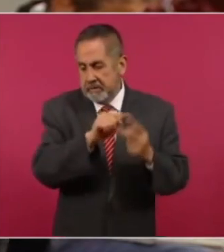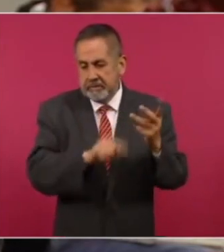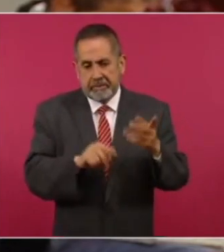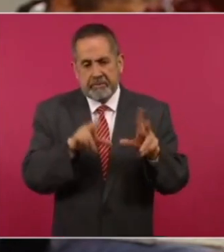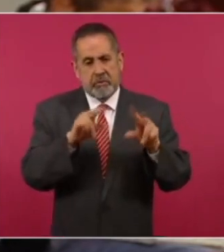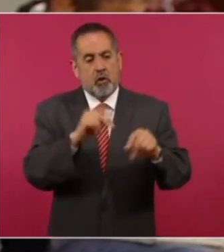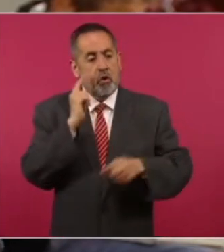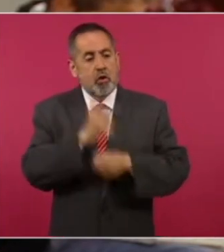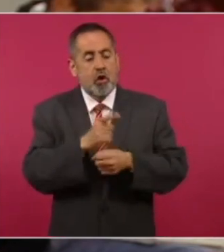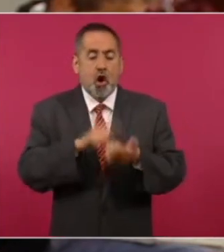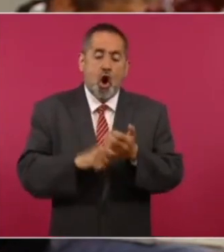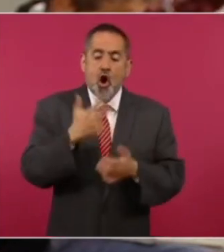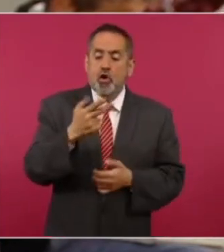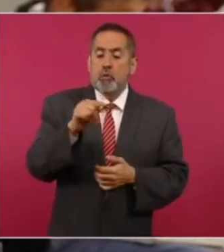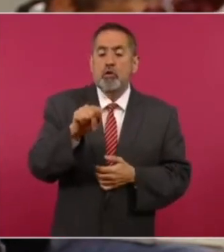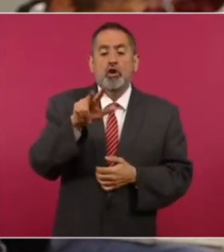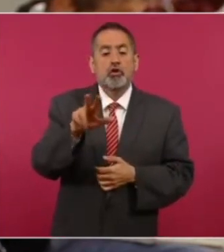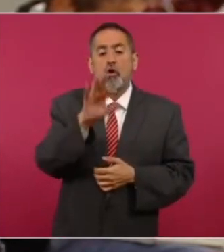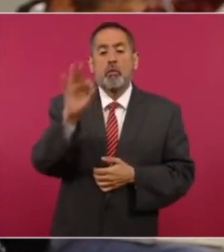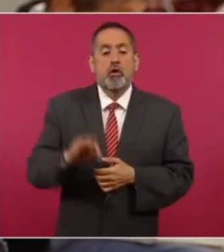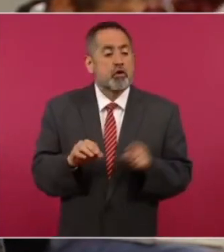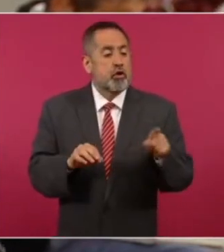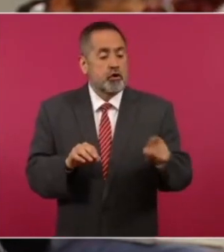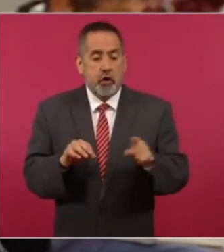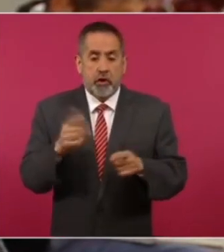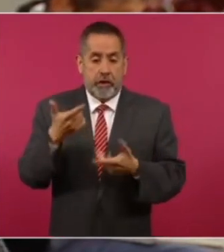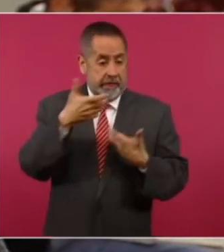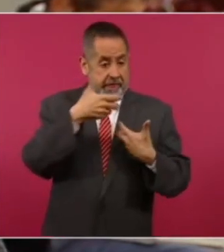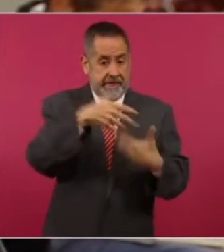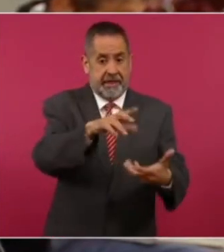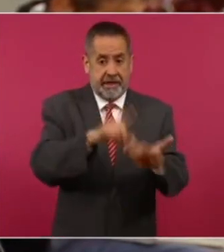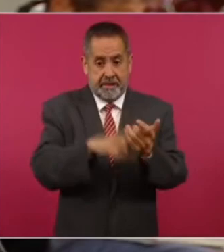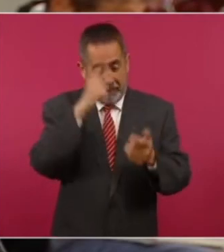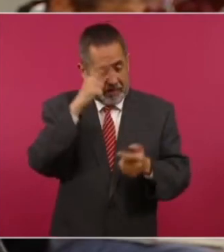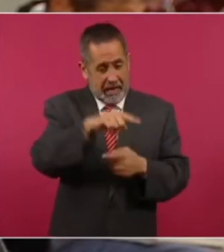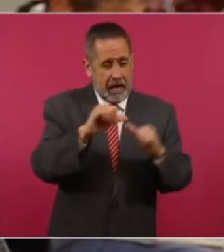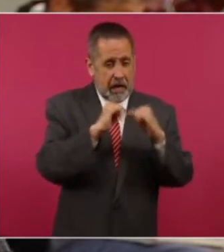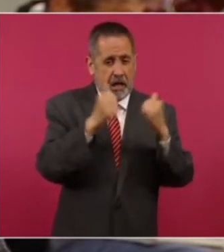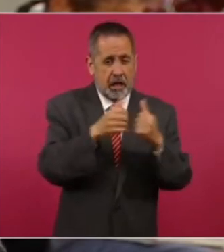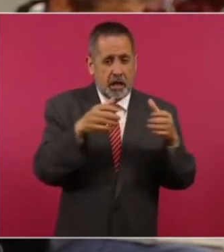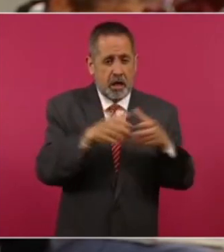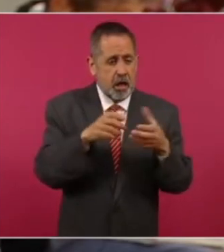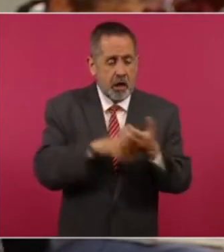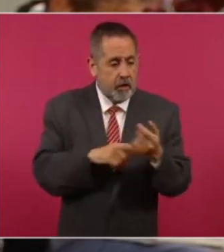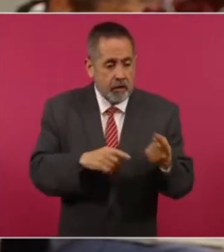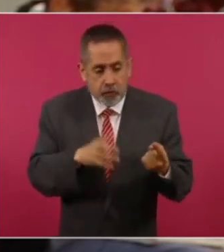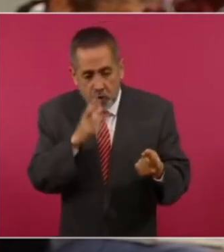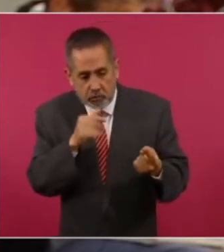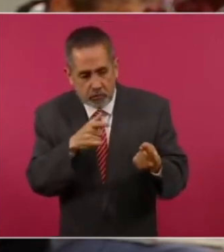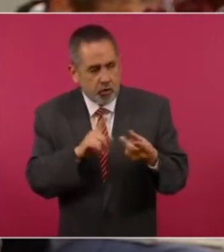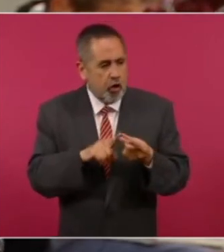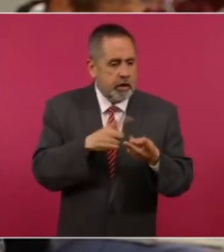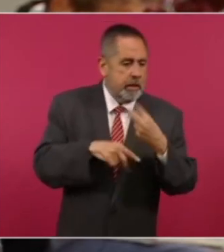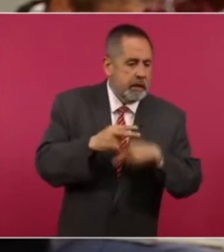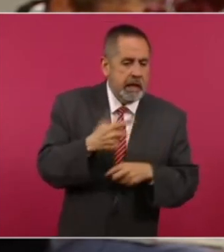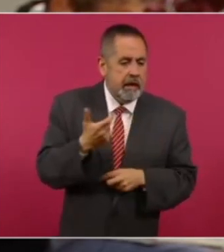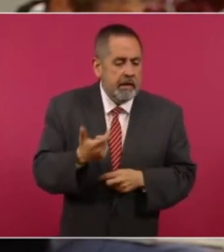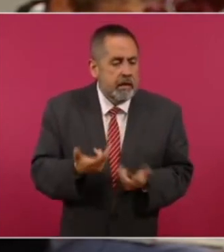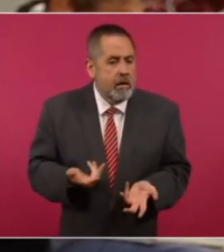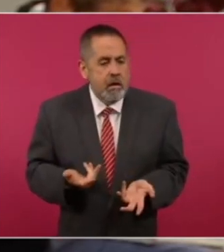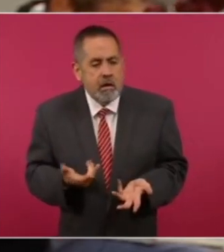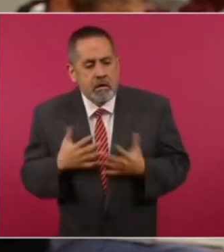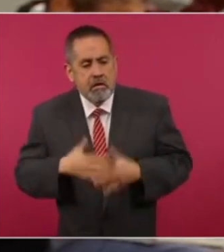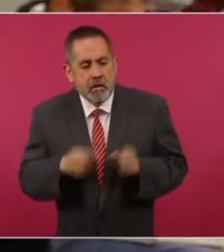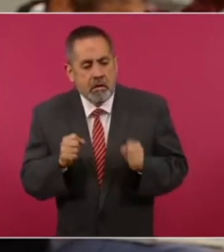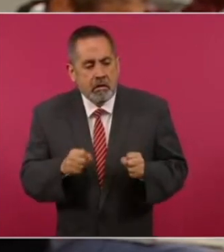y que nos regalen un like para que le lleguemos a más personas con este video pues vamos amigos rápidamente a la mañanera